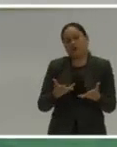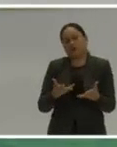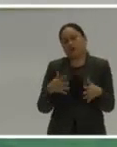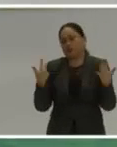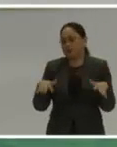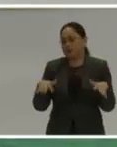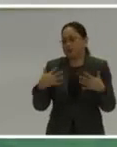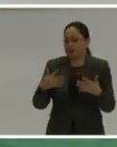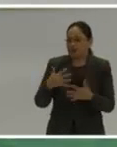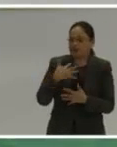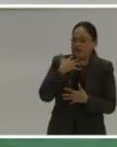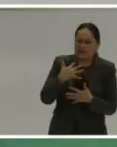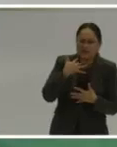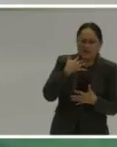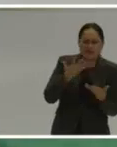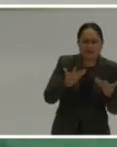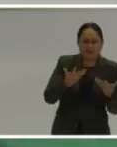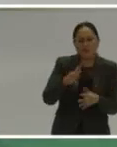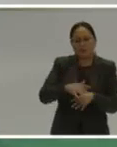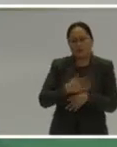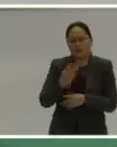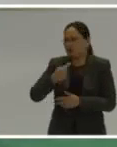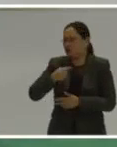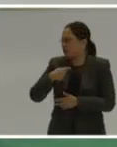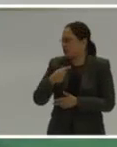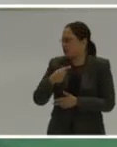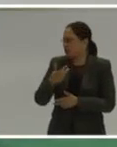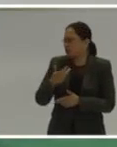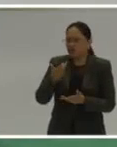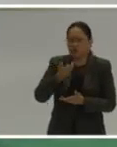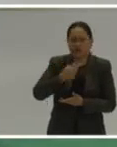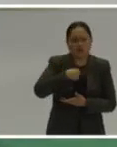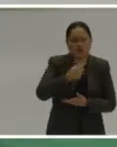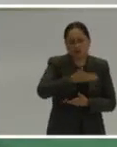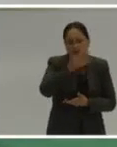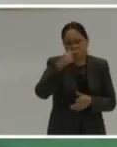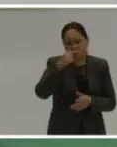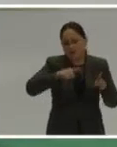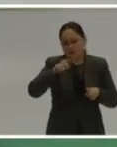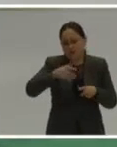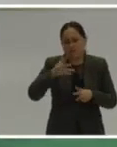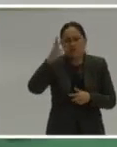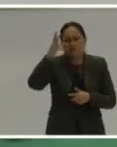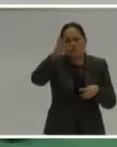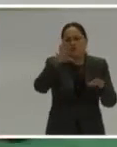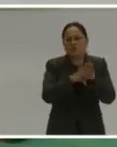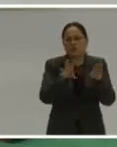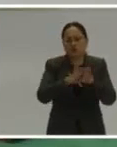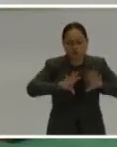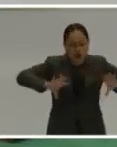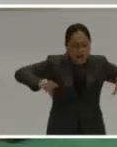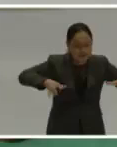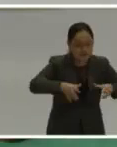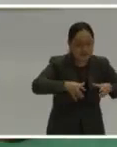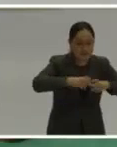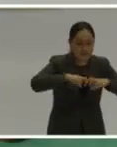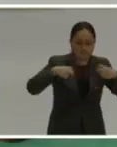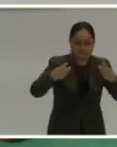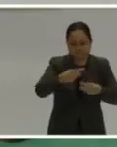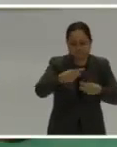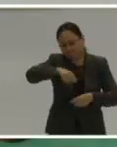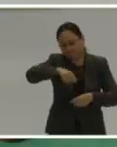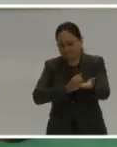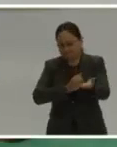no, participación política. Yo no sé eso cómo irá, no depende de nosotros, sino de la asamblea. Entonces